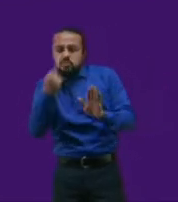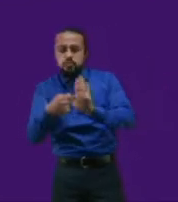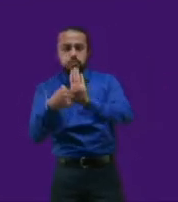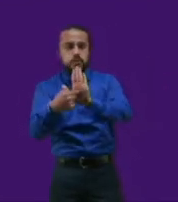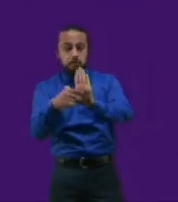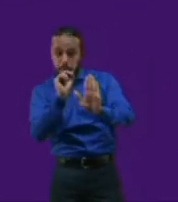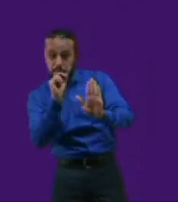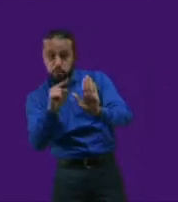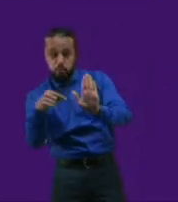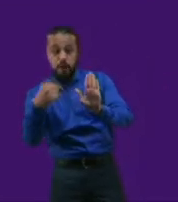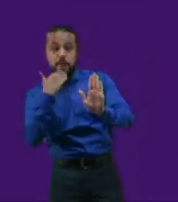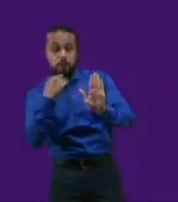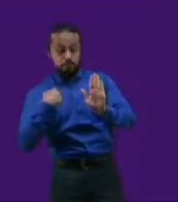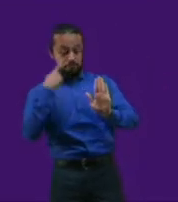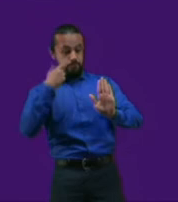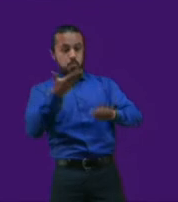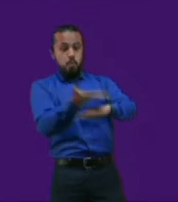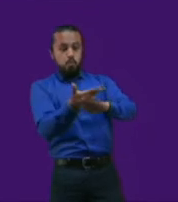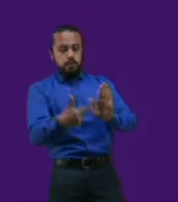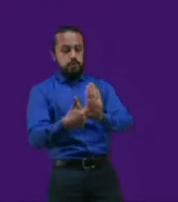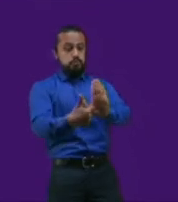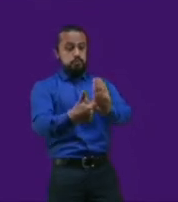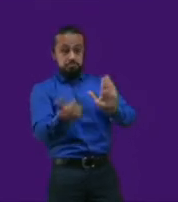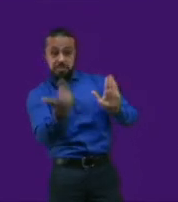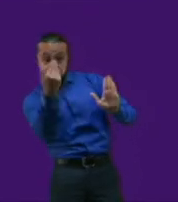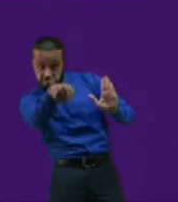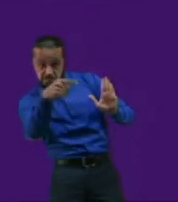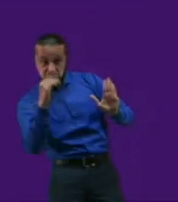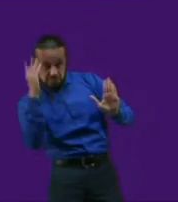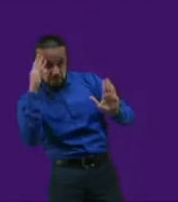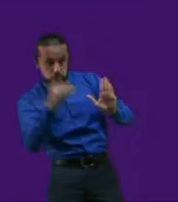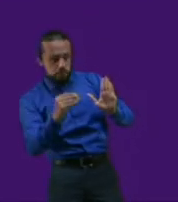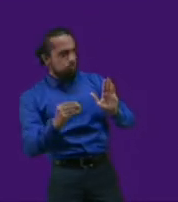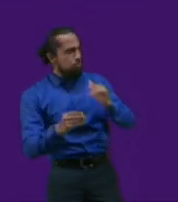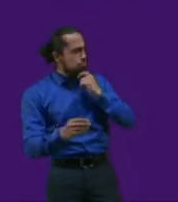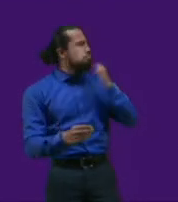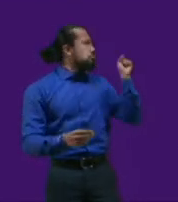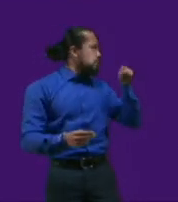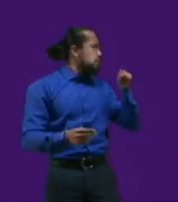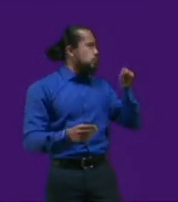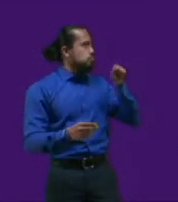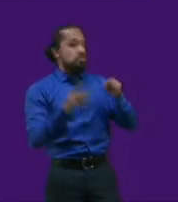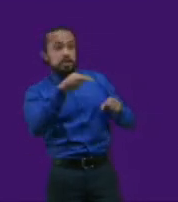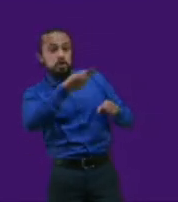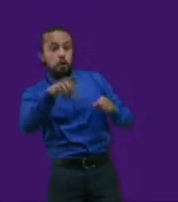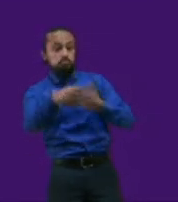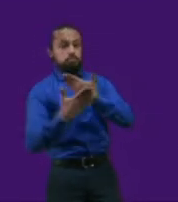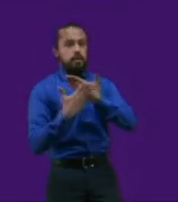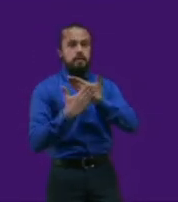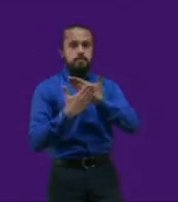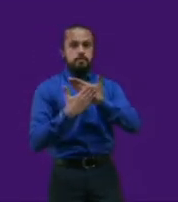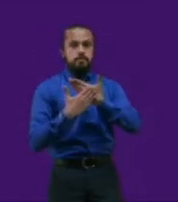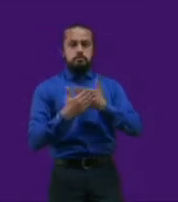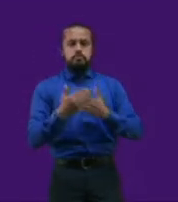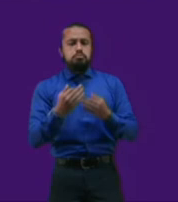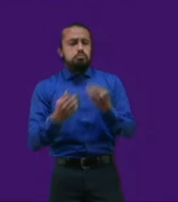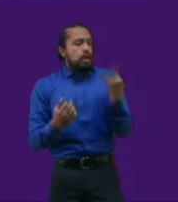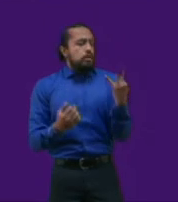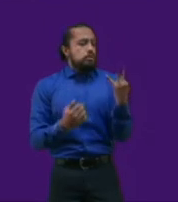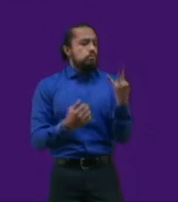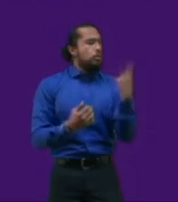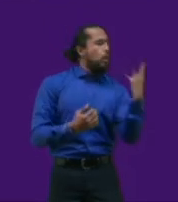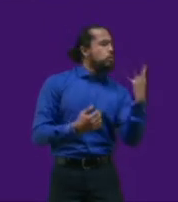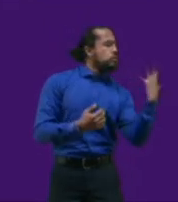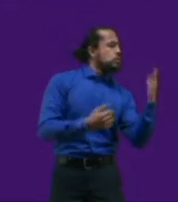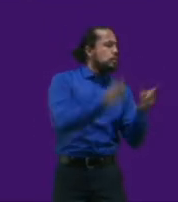valor. Y cuando uno habla con, no tienes que hablar con 1,000, cuando hablas con 3, con 4, con 5, ya